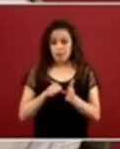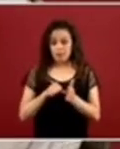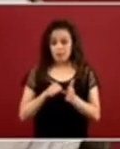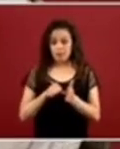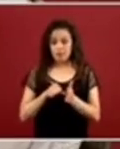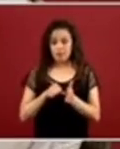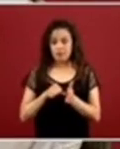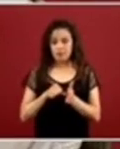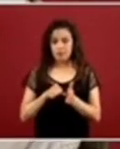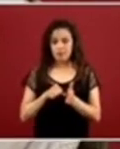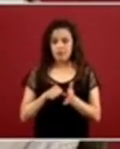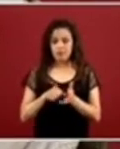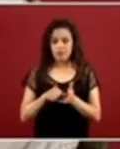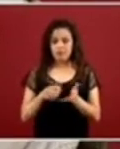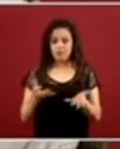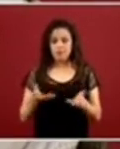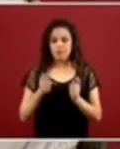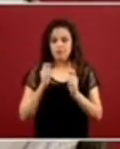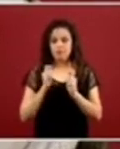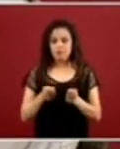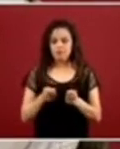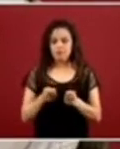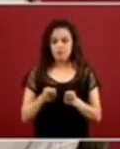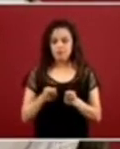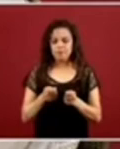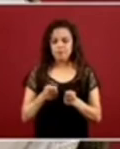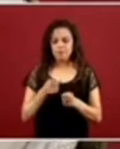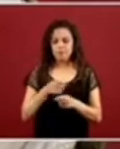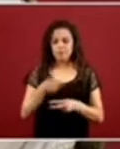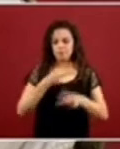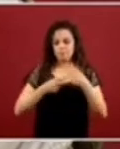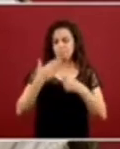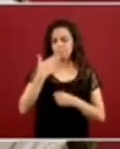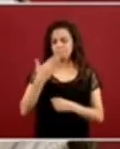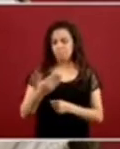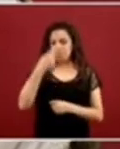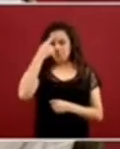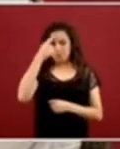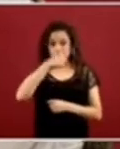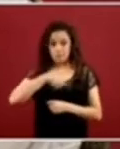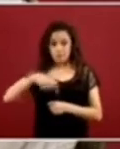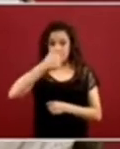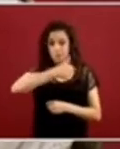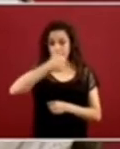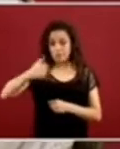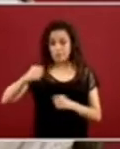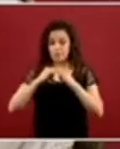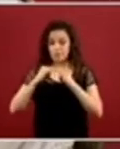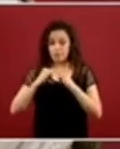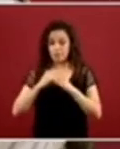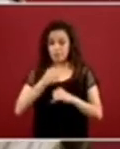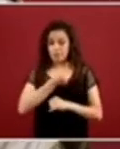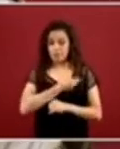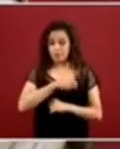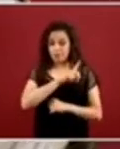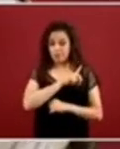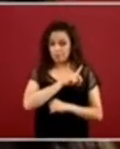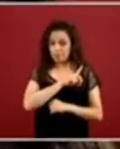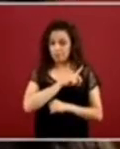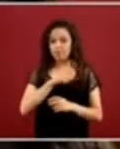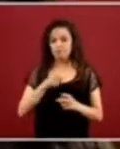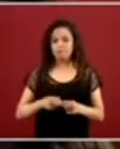tiene sus ventajas toda vez que esto permite que las propias instituciones de salud ofrezcan seguridad